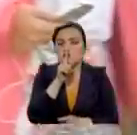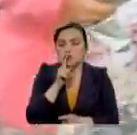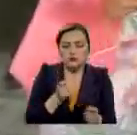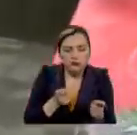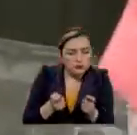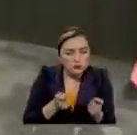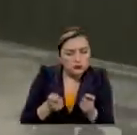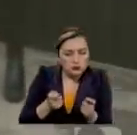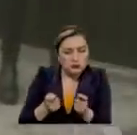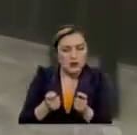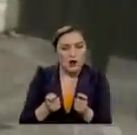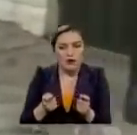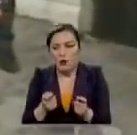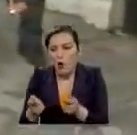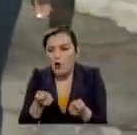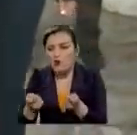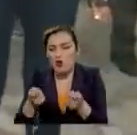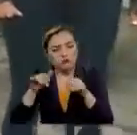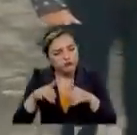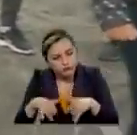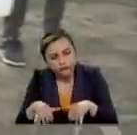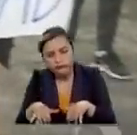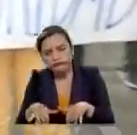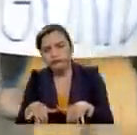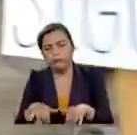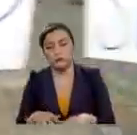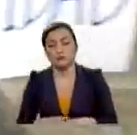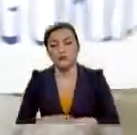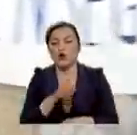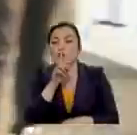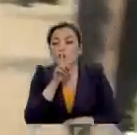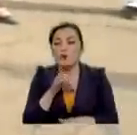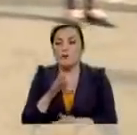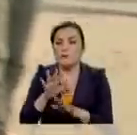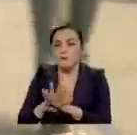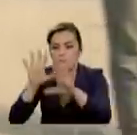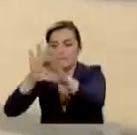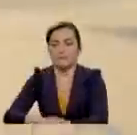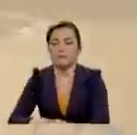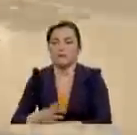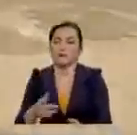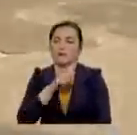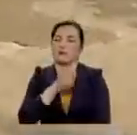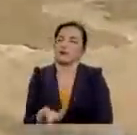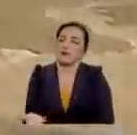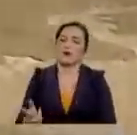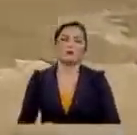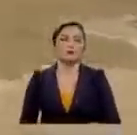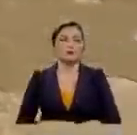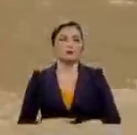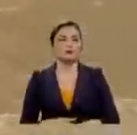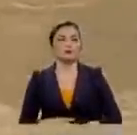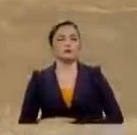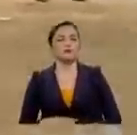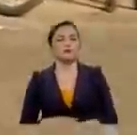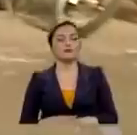haciendo patrullaje permanente en forma sorpresiva para que estos delincuentes no nos sigan